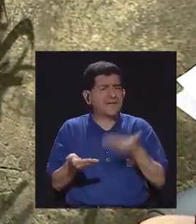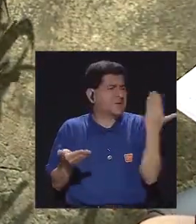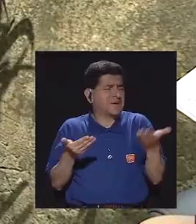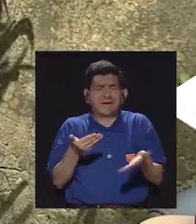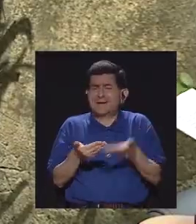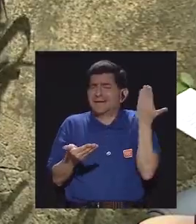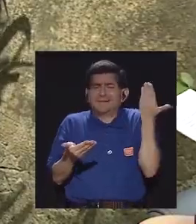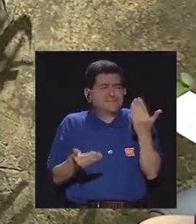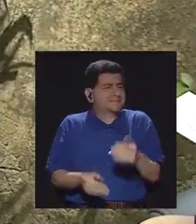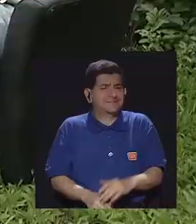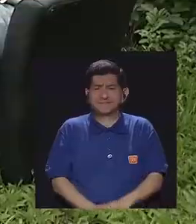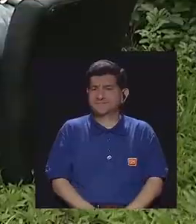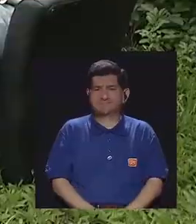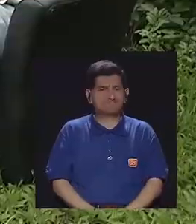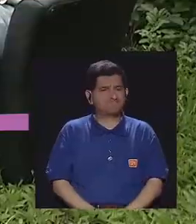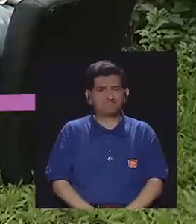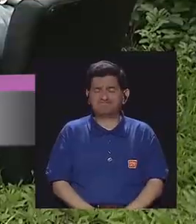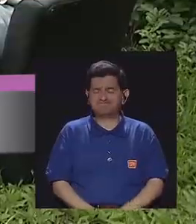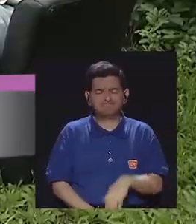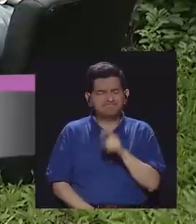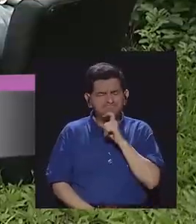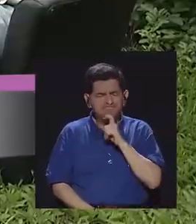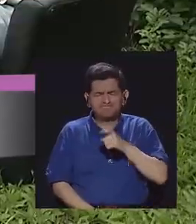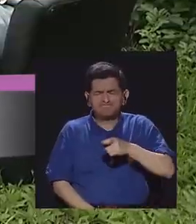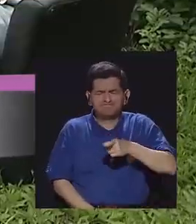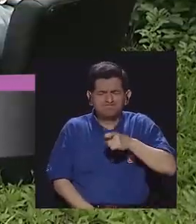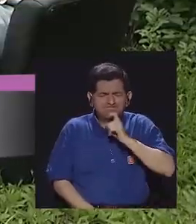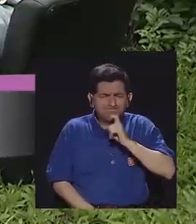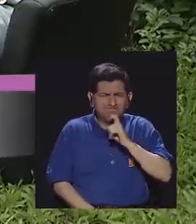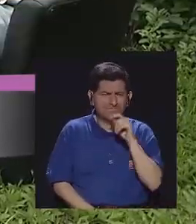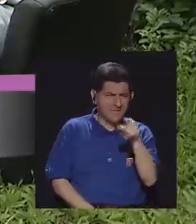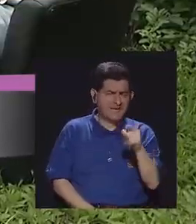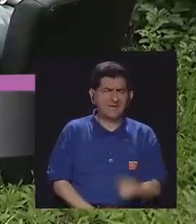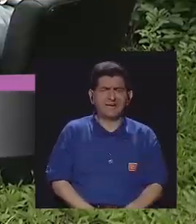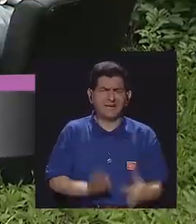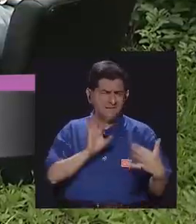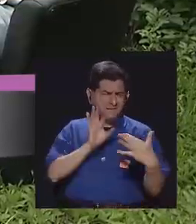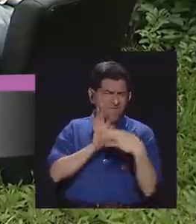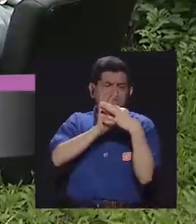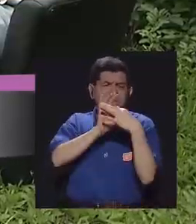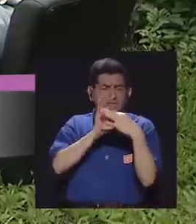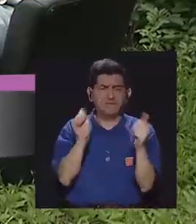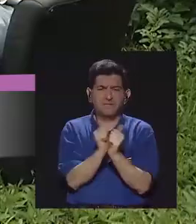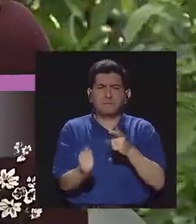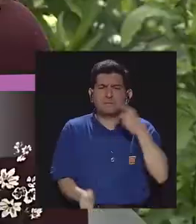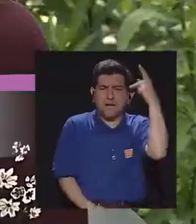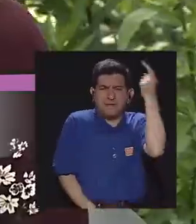prácticamente que es difícil esa conexión con los papás.